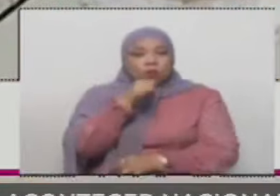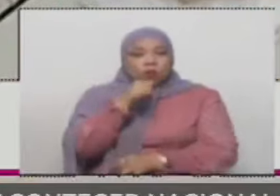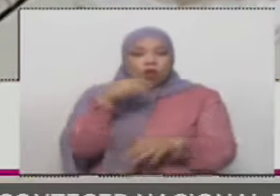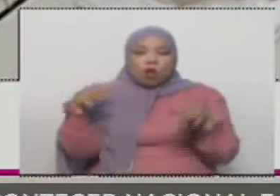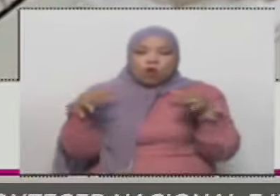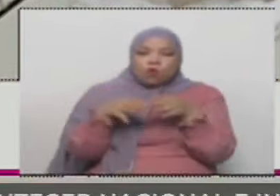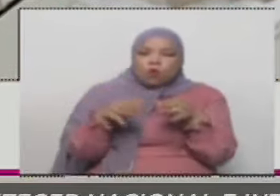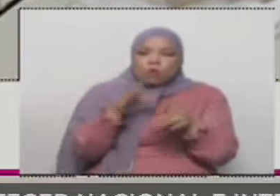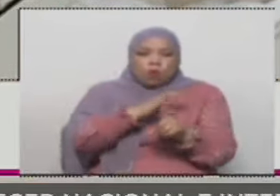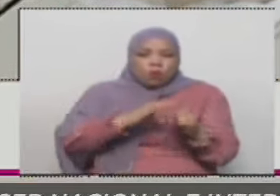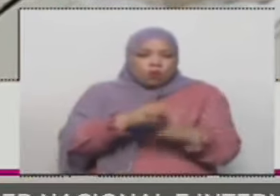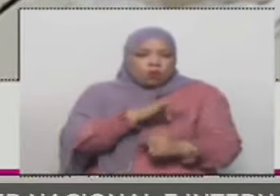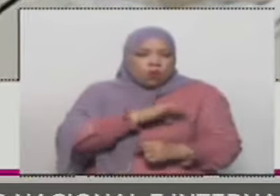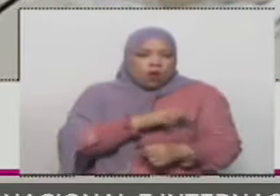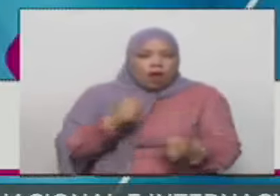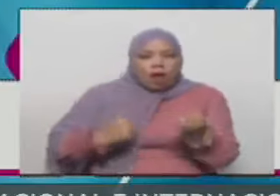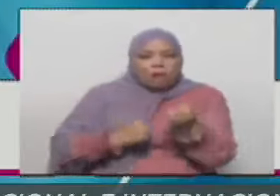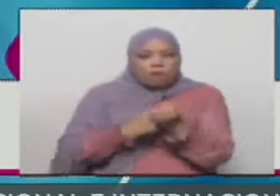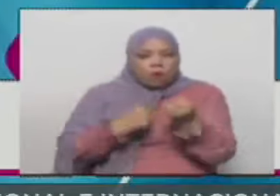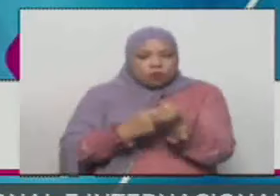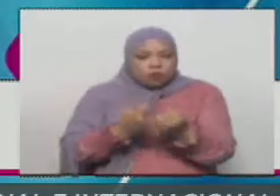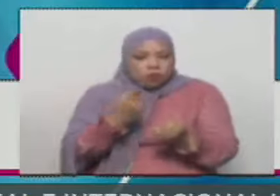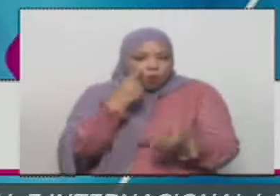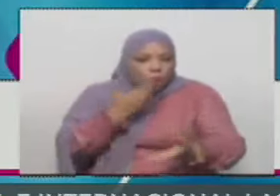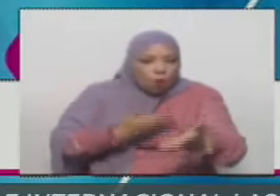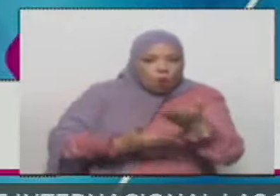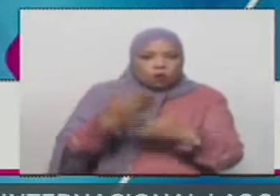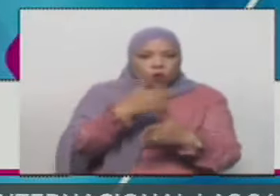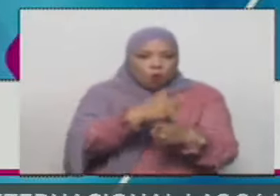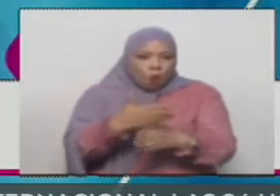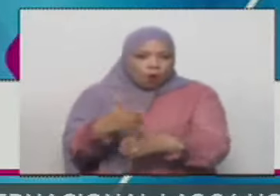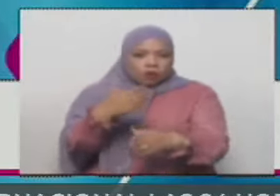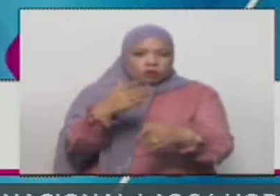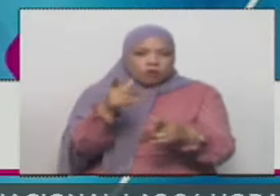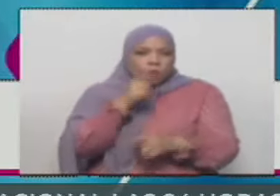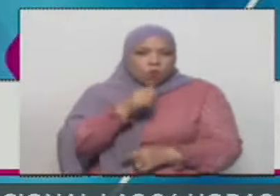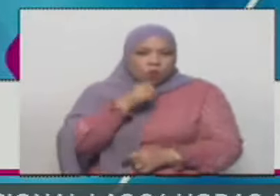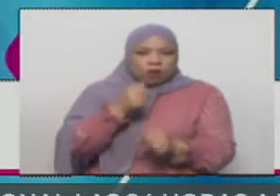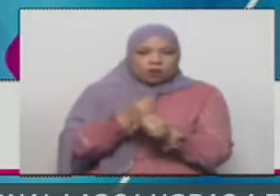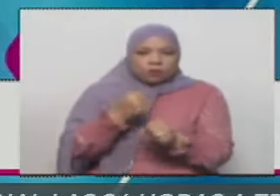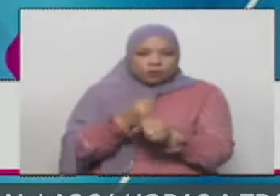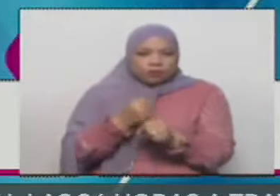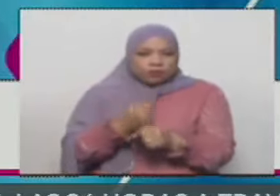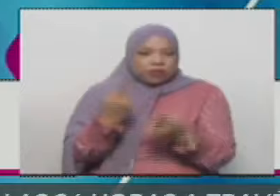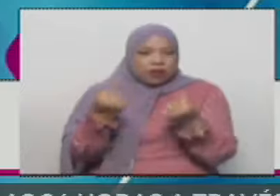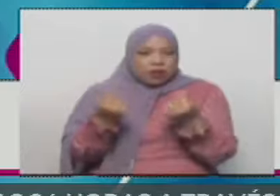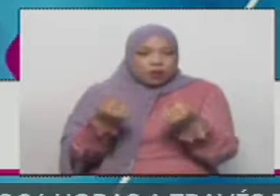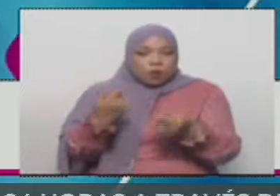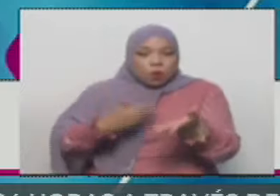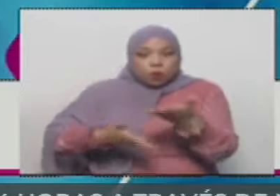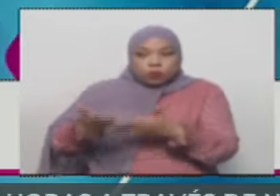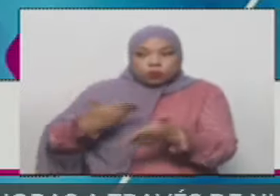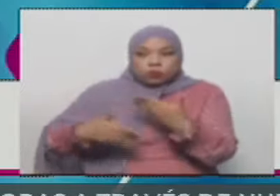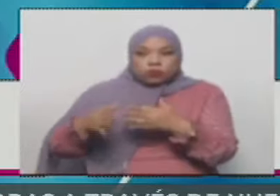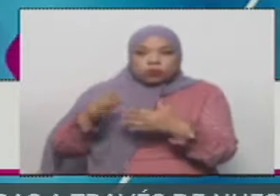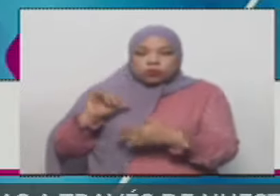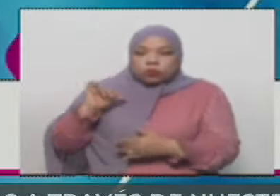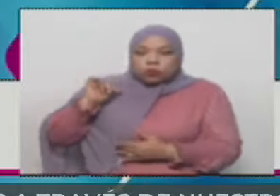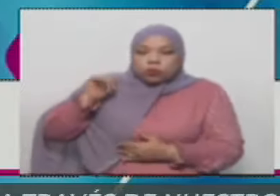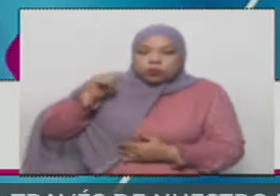agrupaciones tengan un apoyo, una retribución para que puedan sostenerse económicamente en el tiempo,